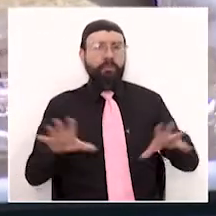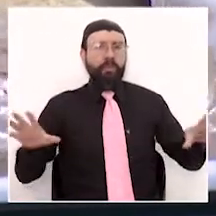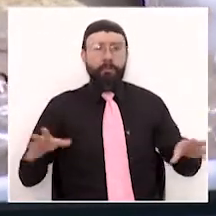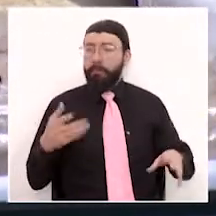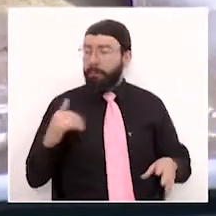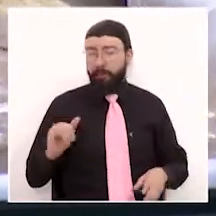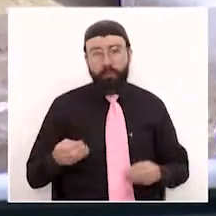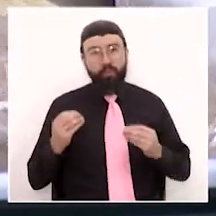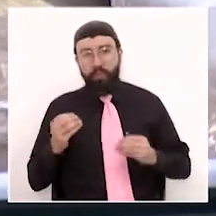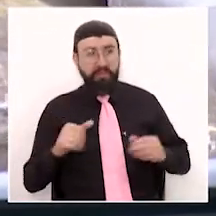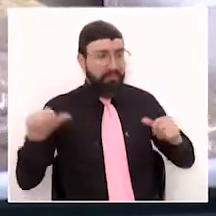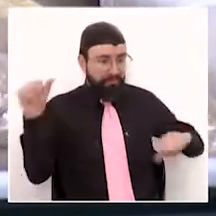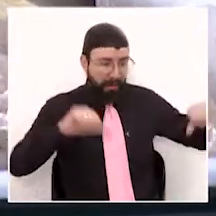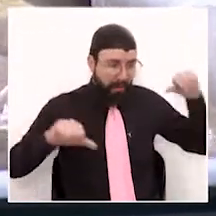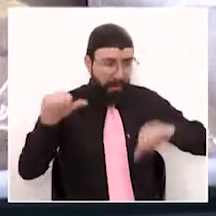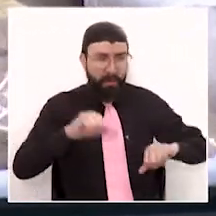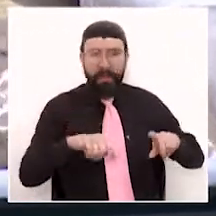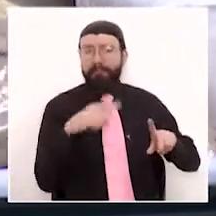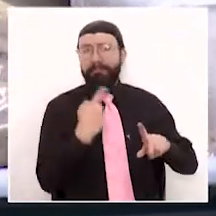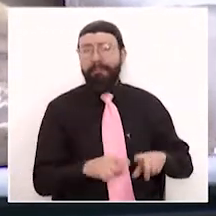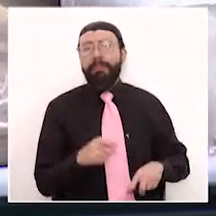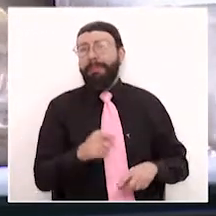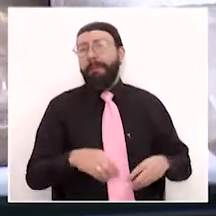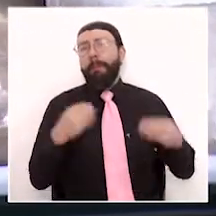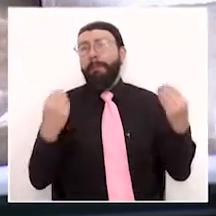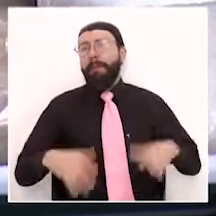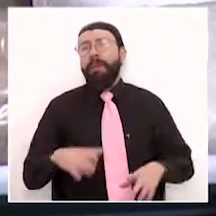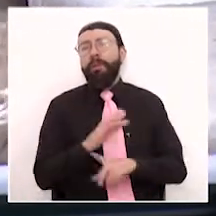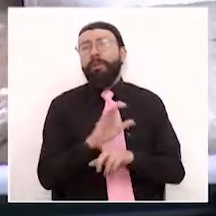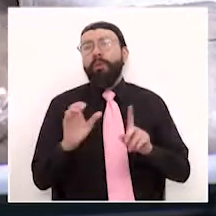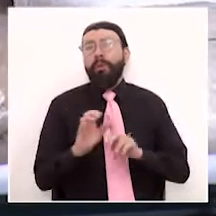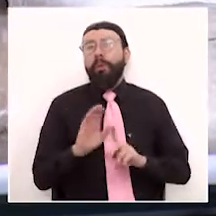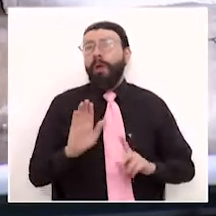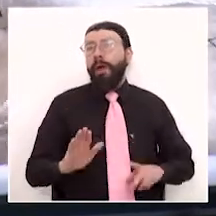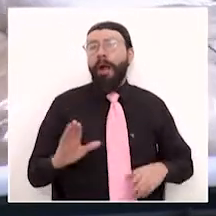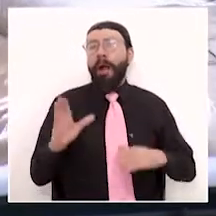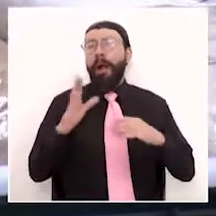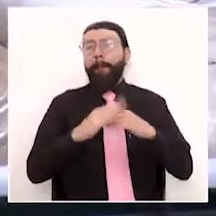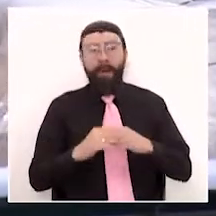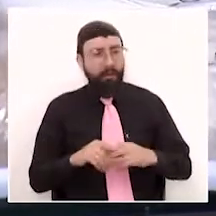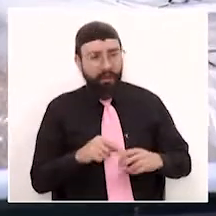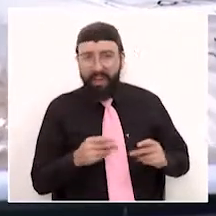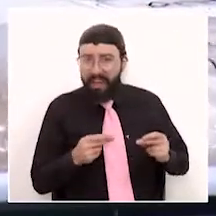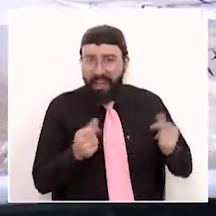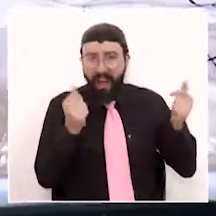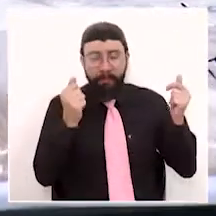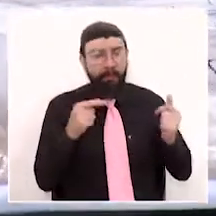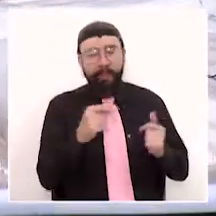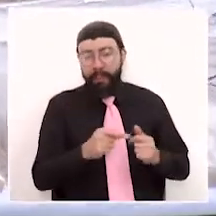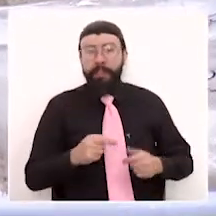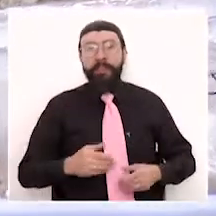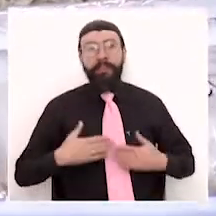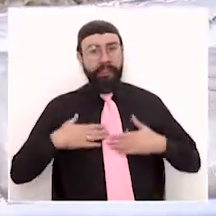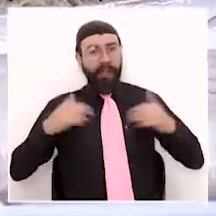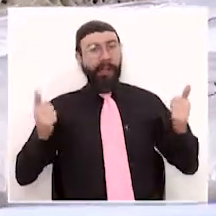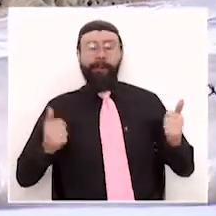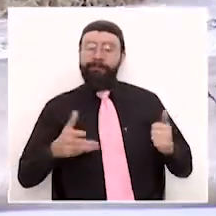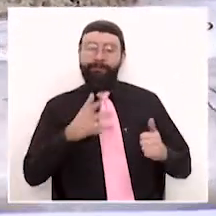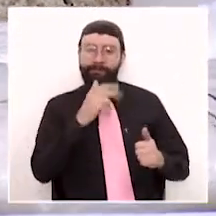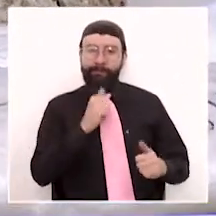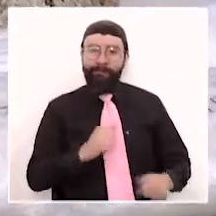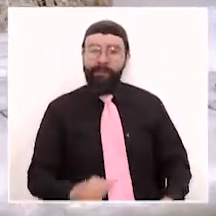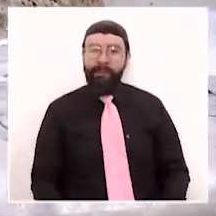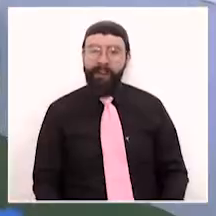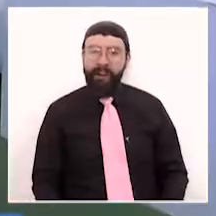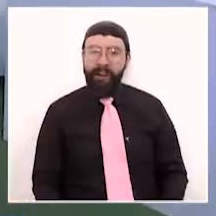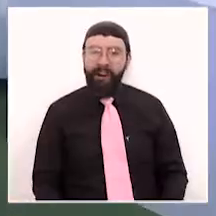muchos aditivos, ya, pues, se perdió la cultura del pan. Ya es un pan que se hace tan rápido que ya no es tan saludable para nosotros. Qué bueno,